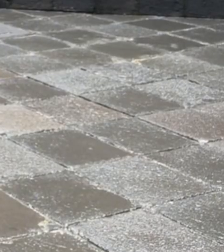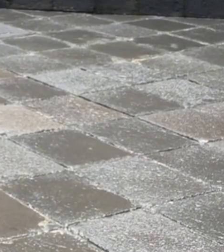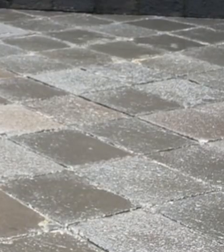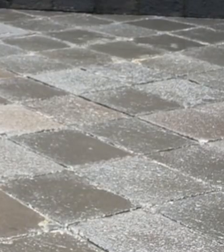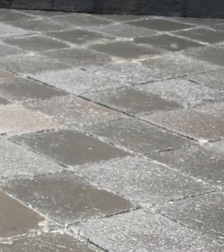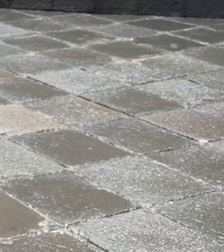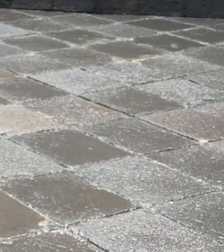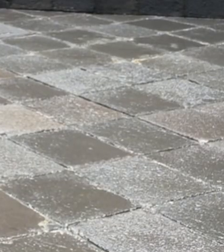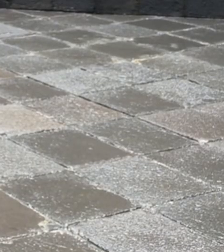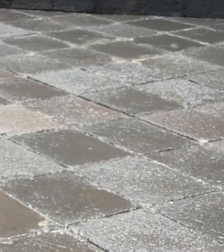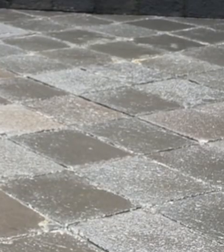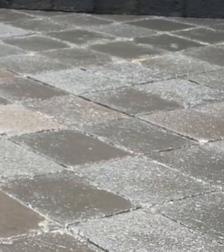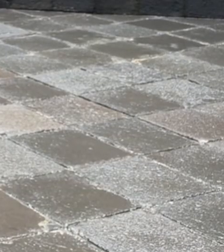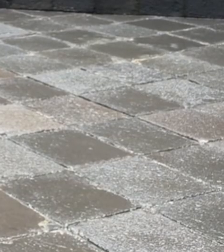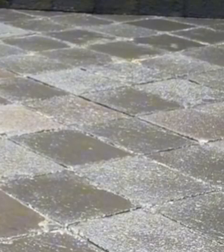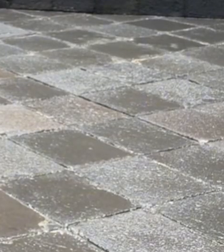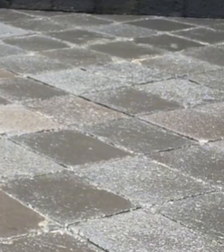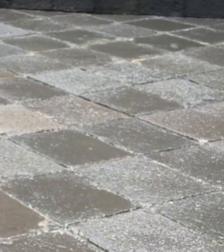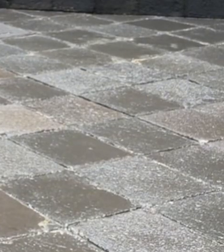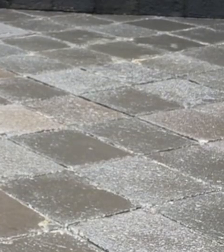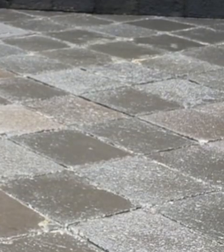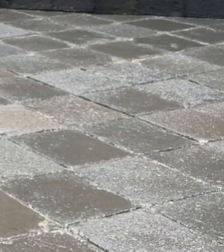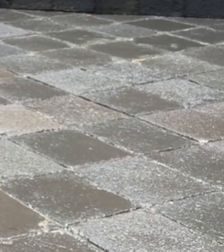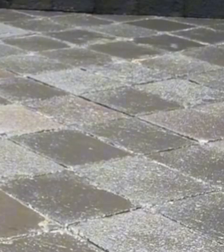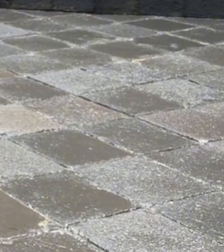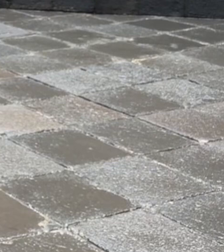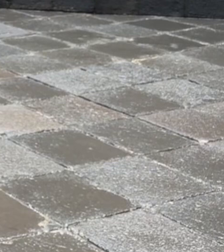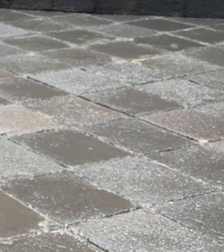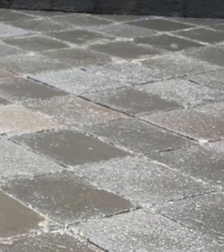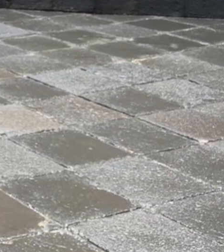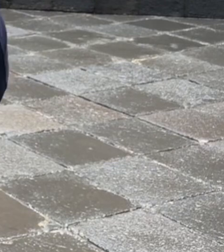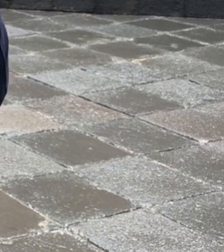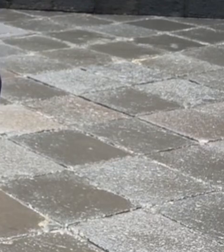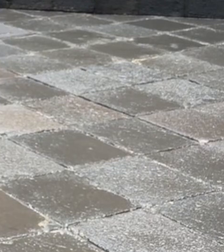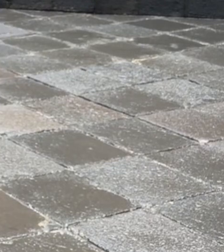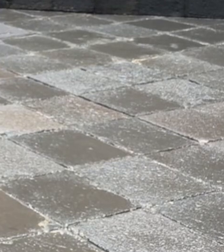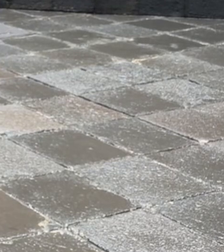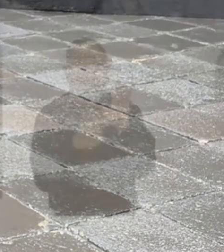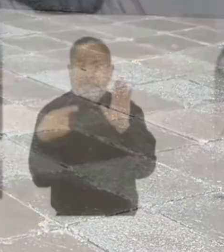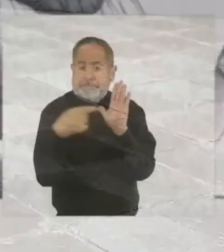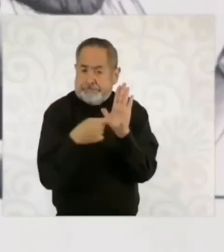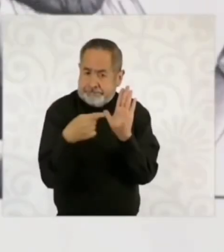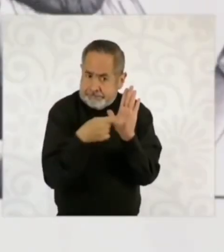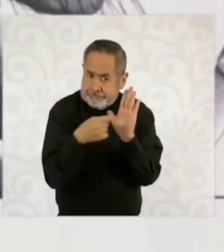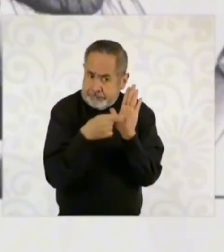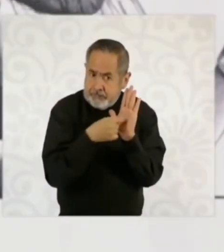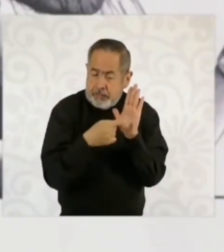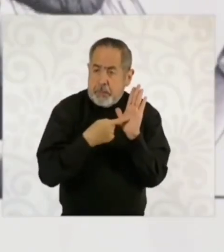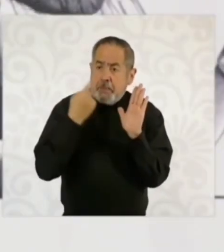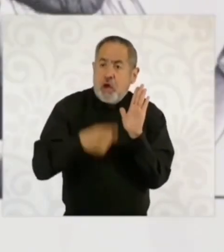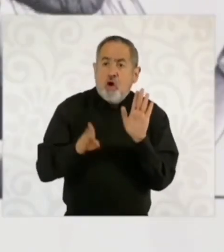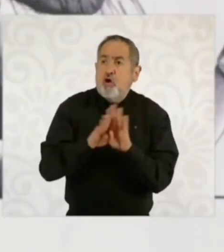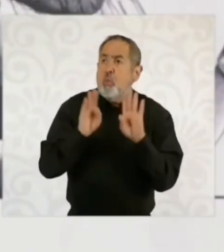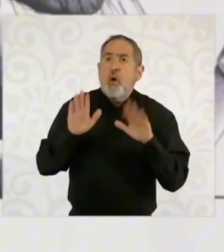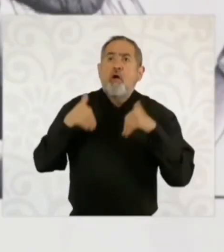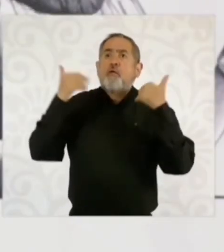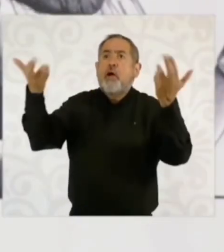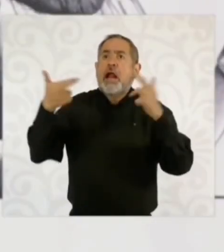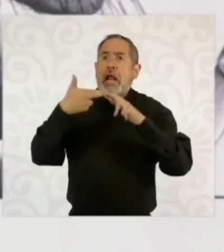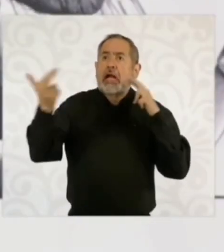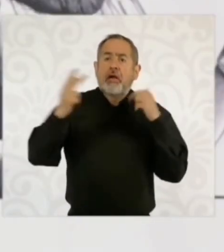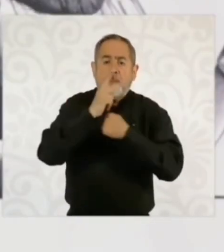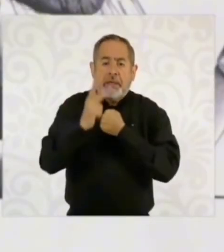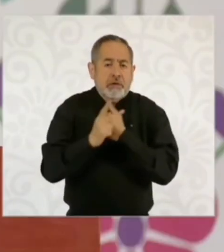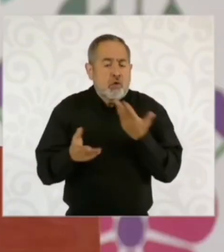Kim, amigos de NX Noticias, un gusto saludarlos. Bueno, pues fue esta mañana desde Palacio Nacional donde la presidenta Claudia Sheinbaum